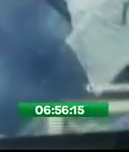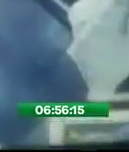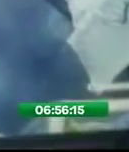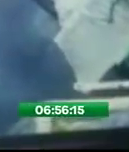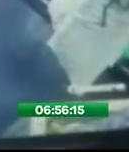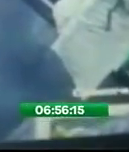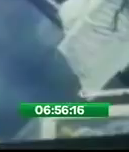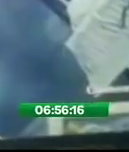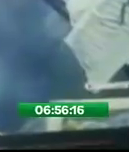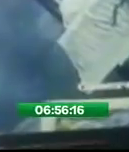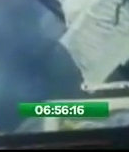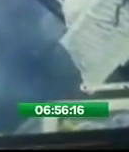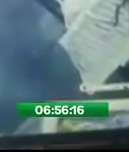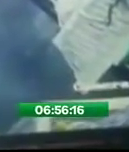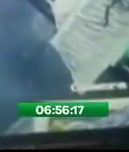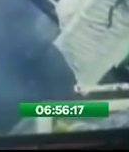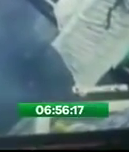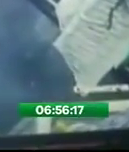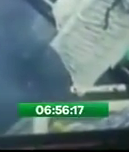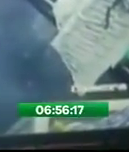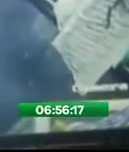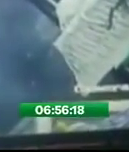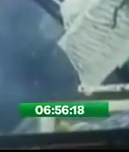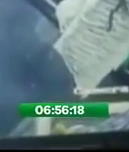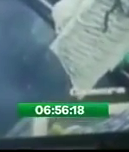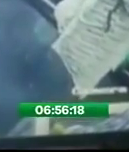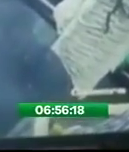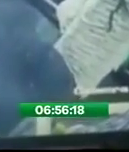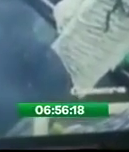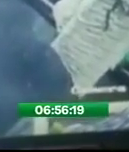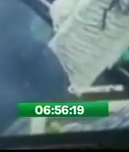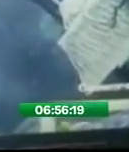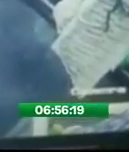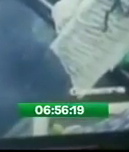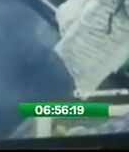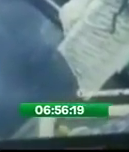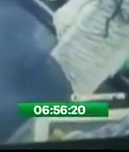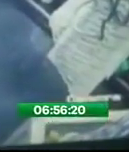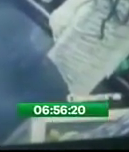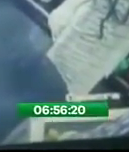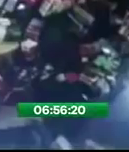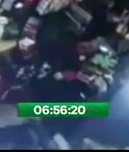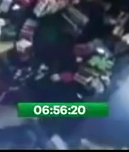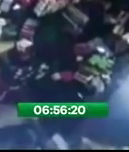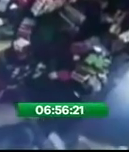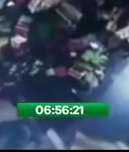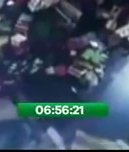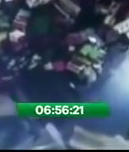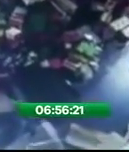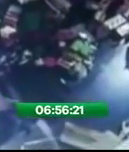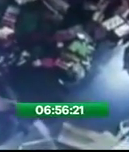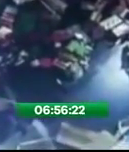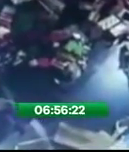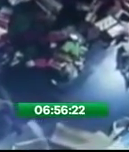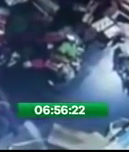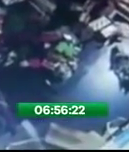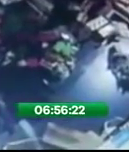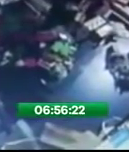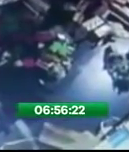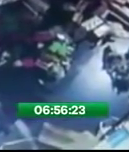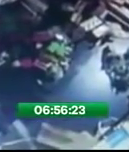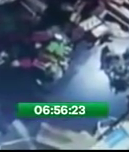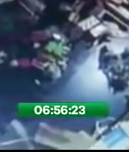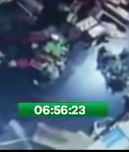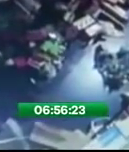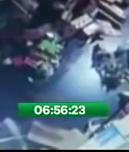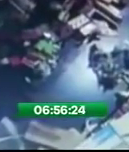es un señor, pues es caballero, pues. Salsa. Caballero de la salsa. Pero este es un miserable. Es un miserable del robo. Del robo. Y del robo, del hurto,